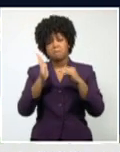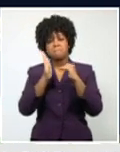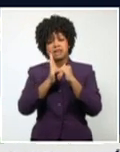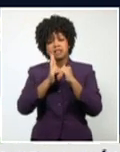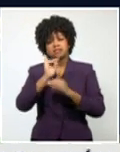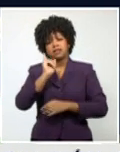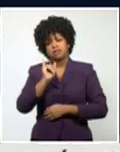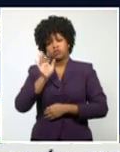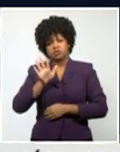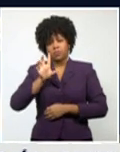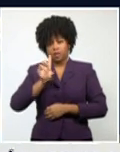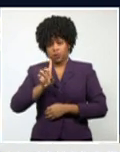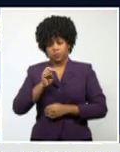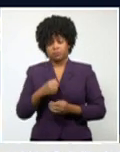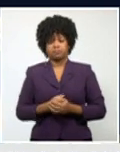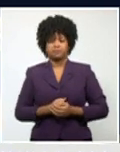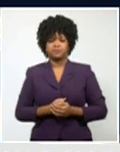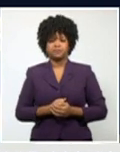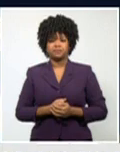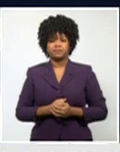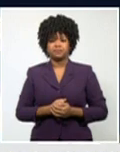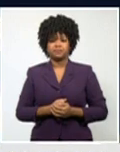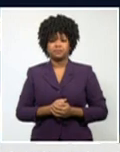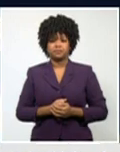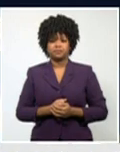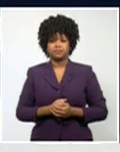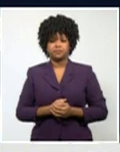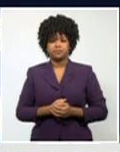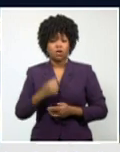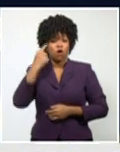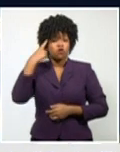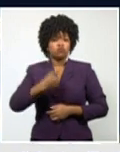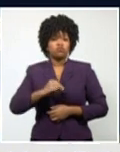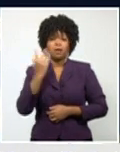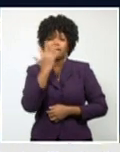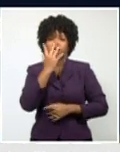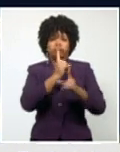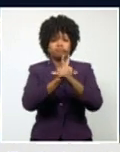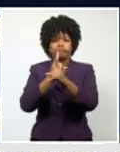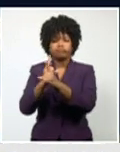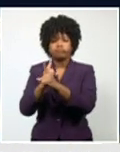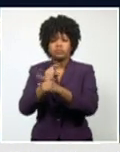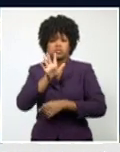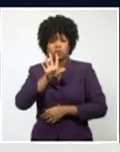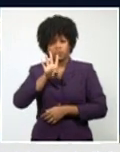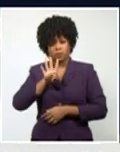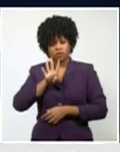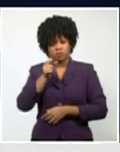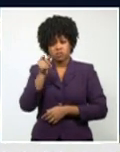6.651. No se precisa la fuente de infección en 64 personas de forma acumulada, el